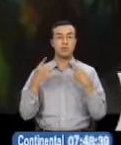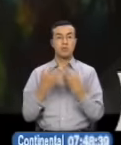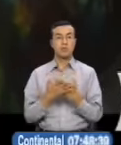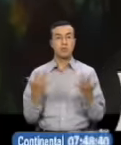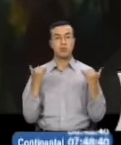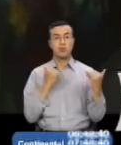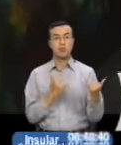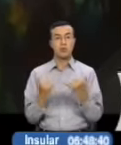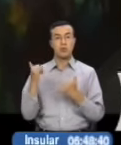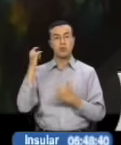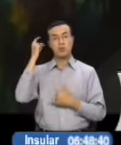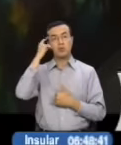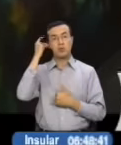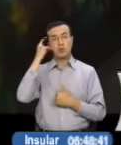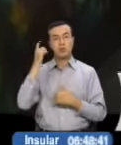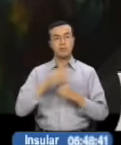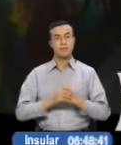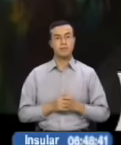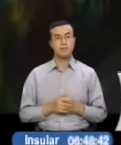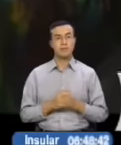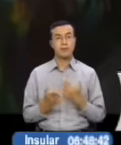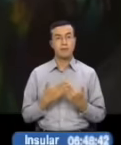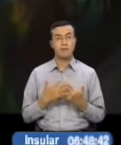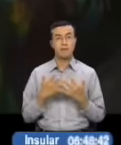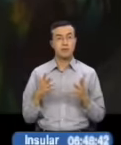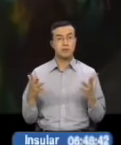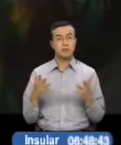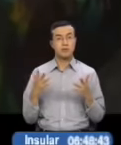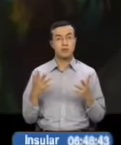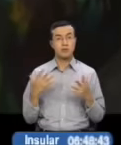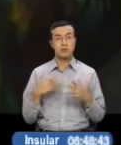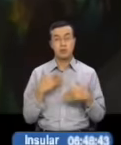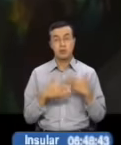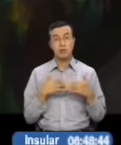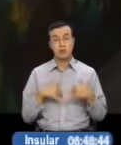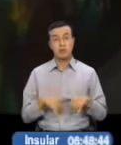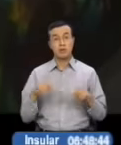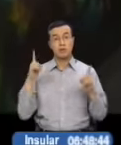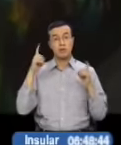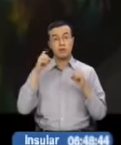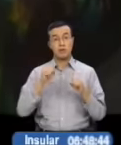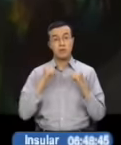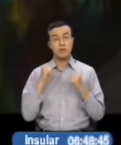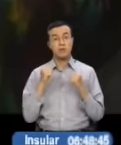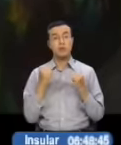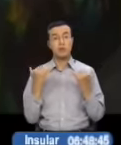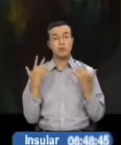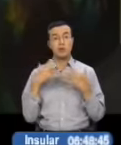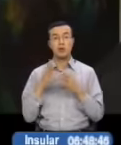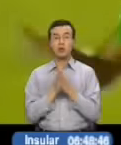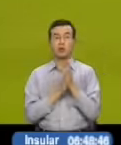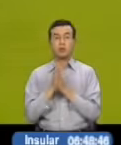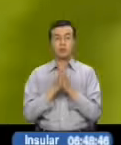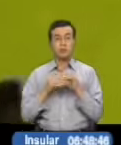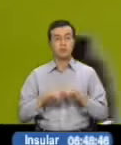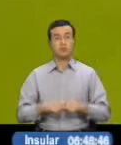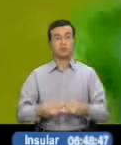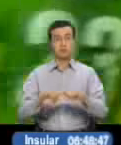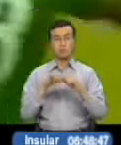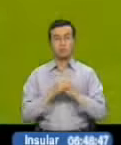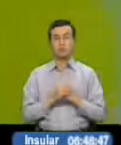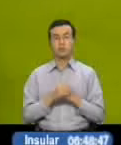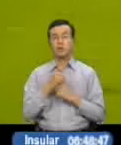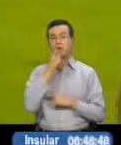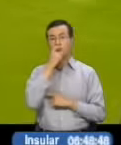estamos jugando ahora, creo que no es fácil, lo que hemos pasado es muy difícil, pero bueno, creo que ahora ya estamos y la vamos a aprovechar al máximo.